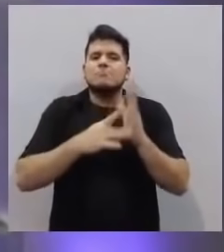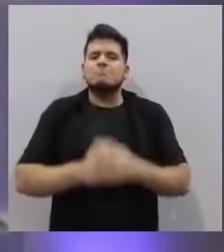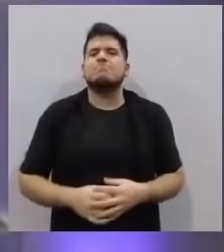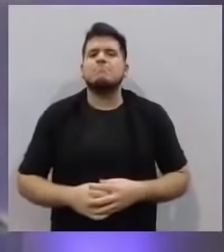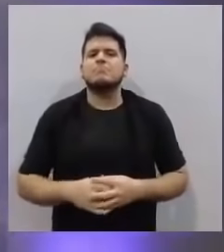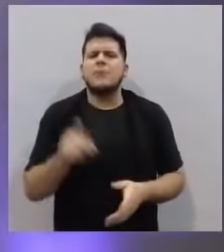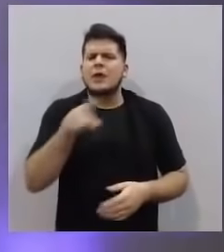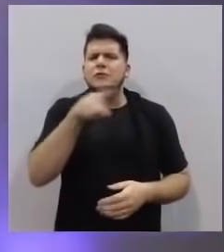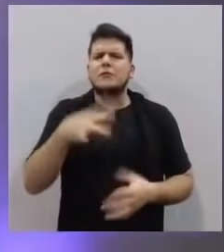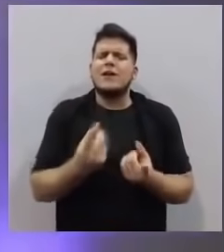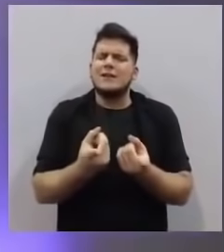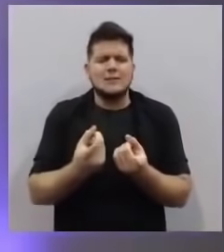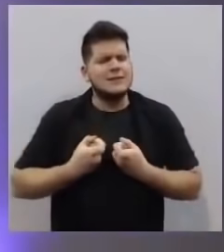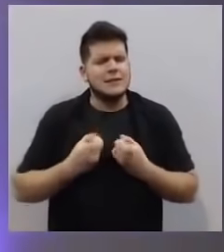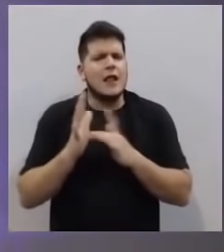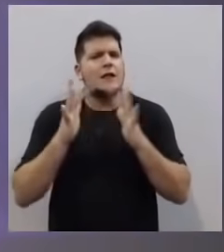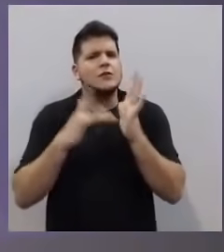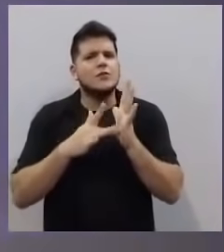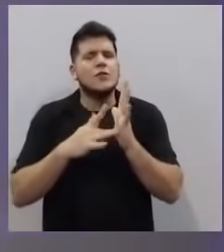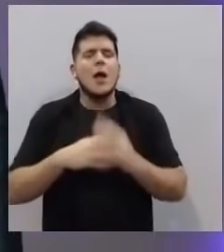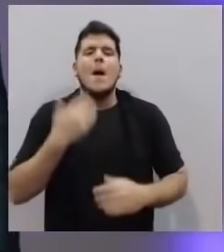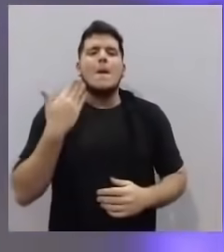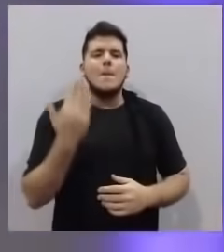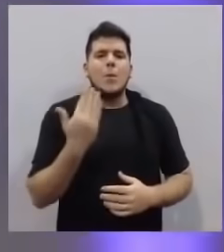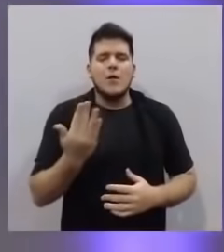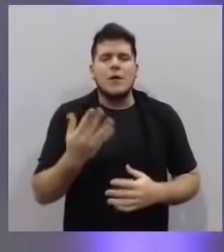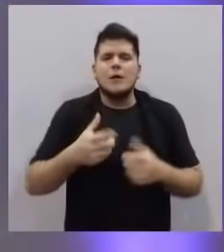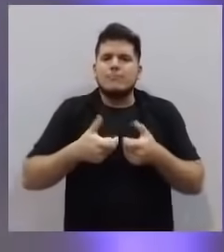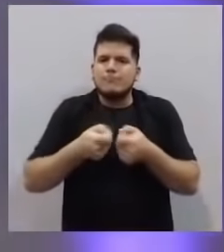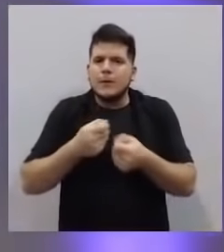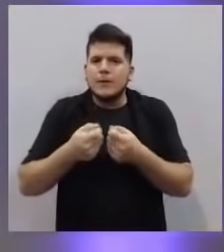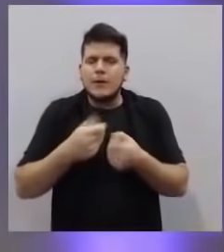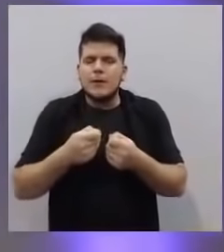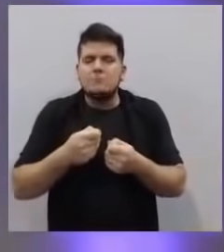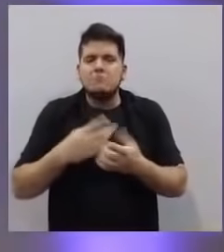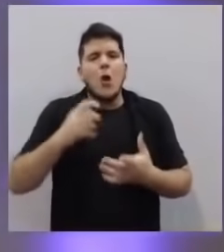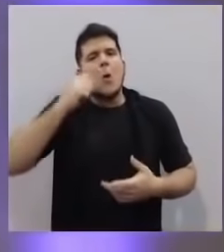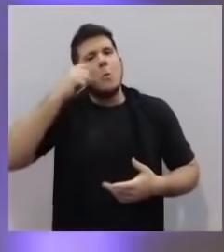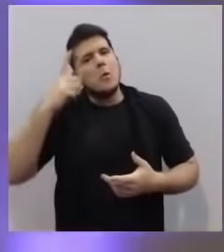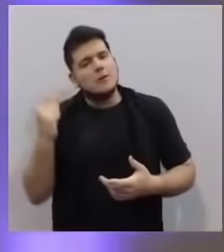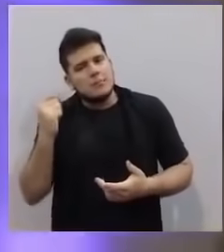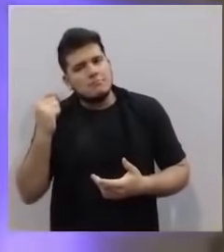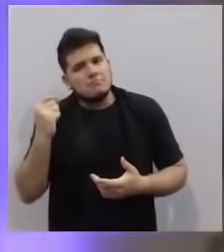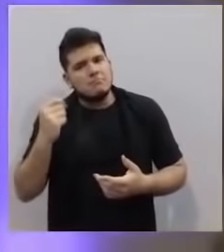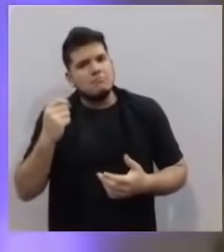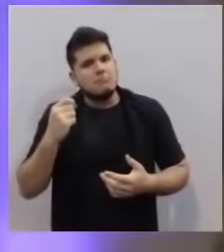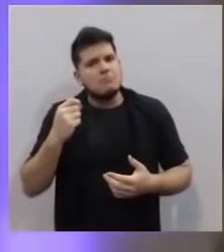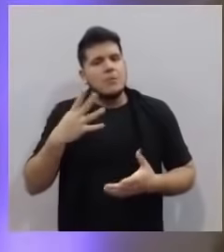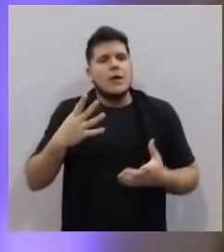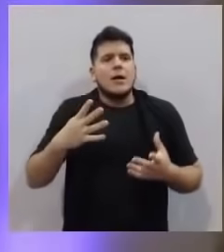no están siguiendo hicieron la oración nos pueden escribir y queremos ven decirles lo que usted ha decidido ahora es muy